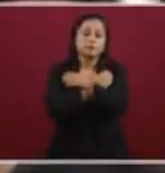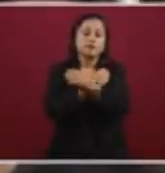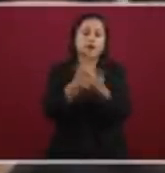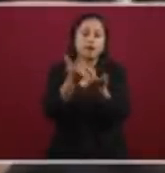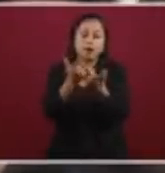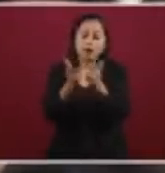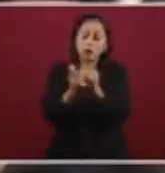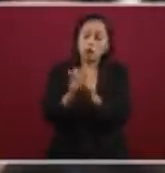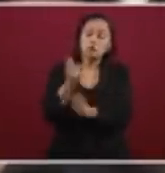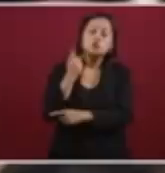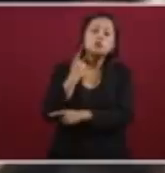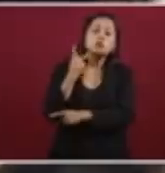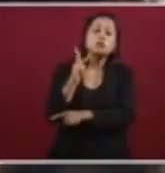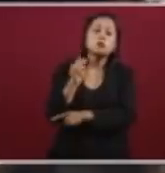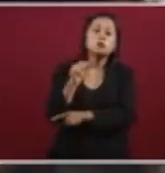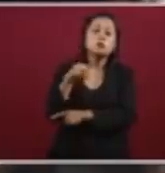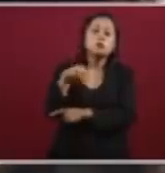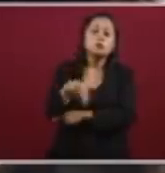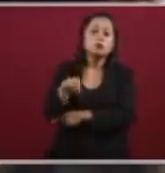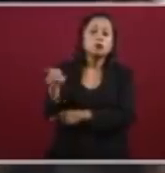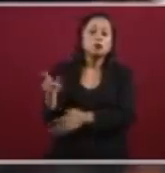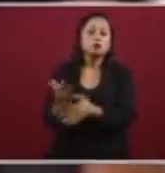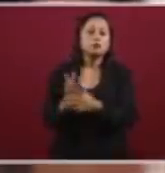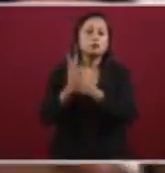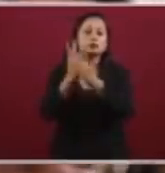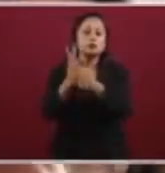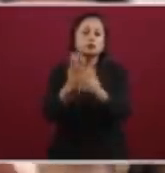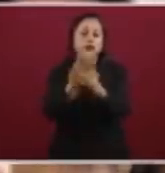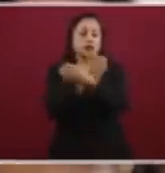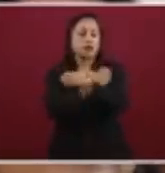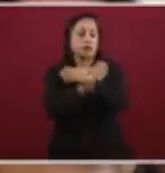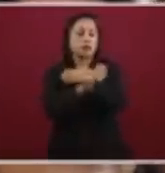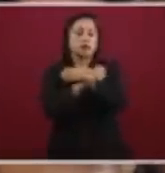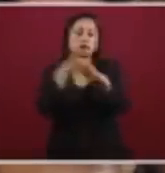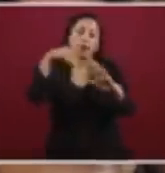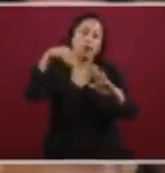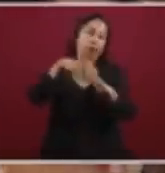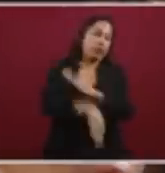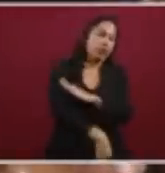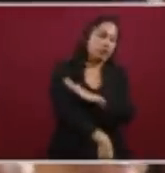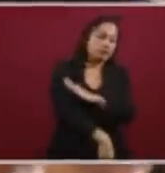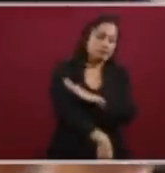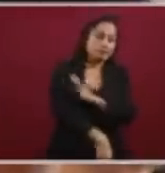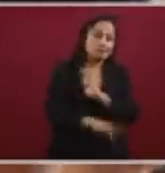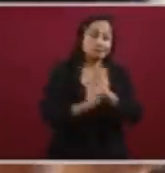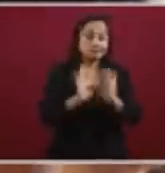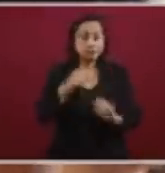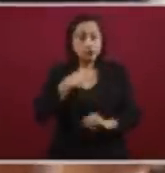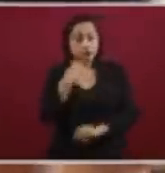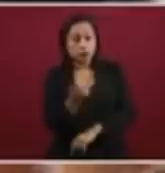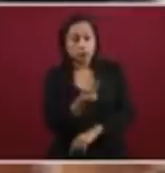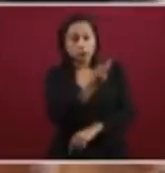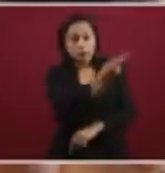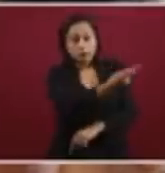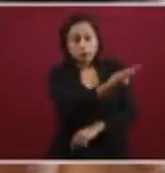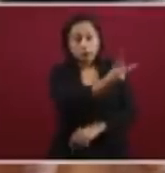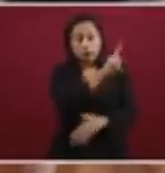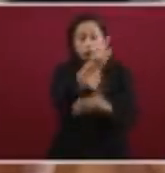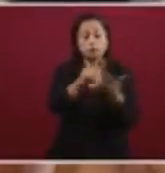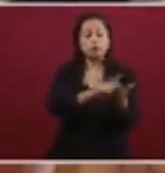que la educación se fue al basurero de la historia la pregunta es es la ley general de educación